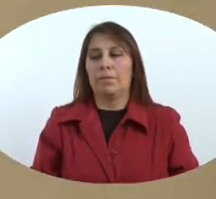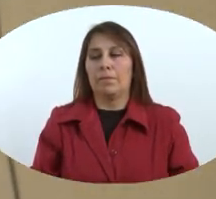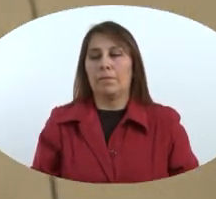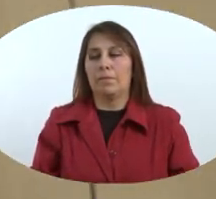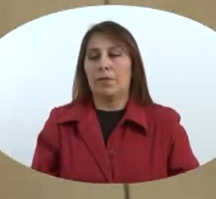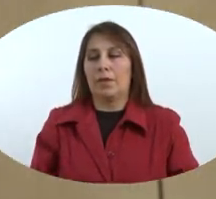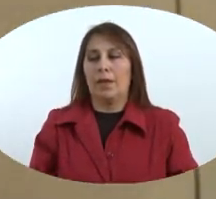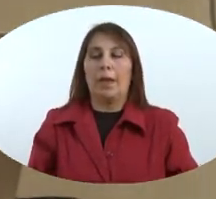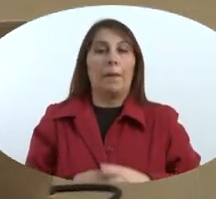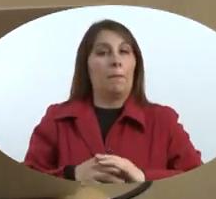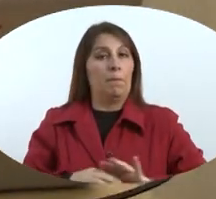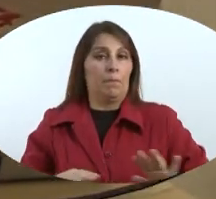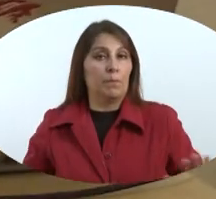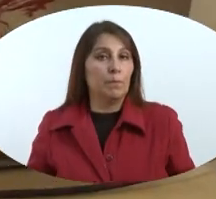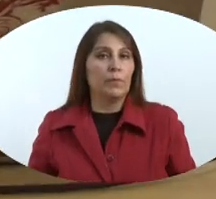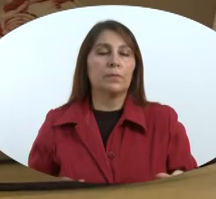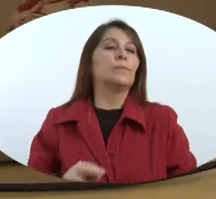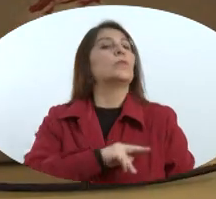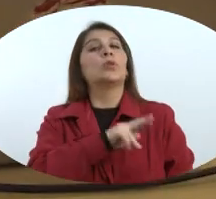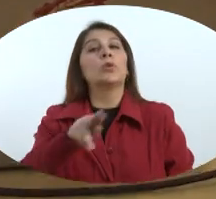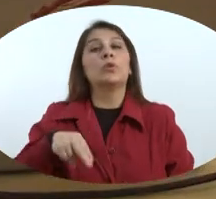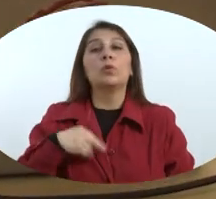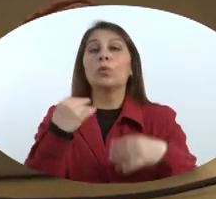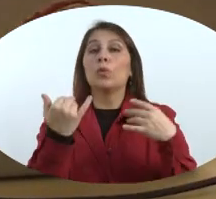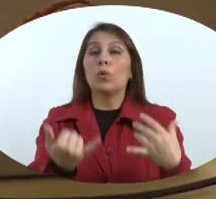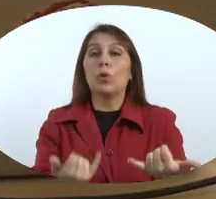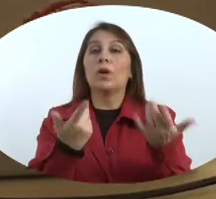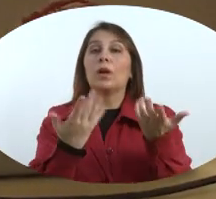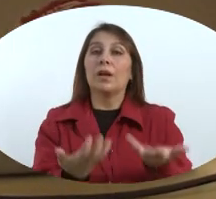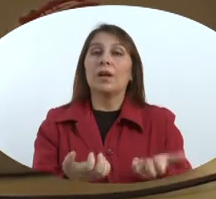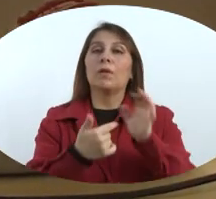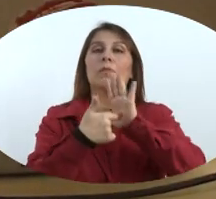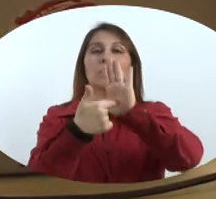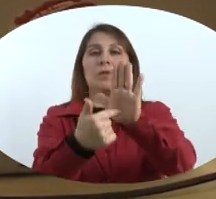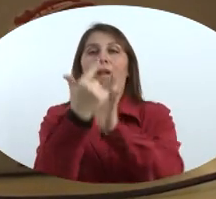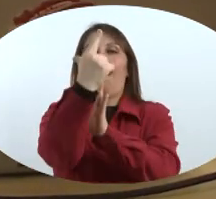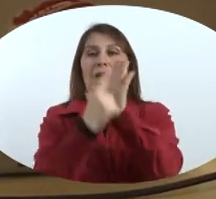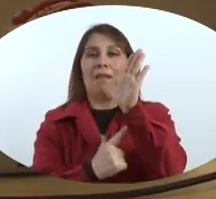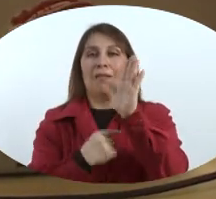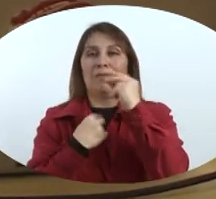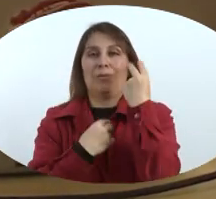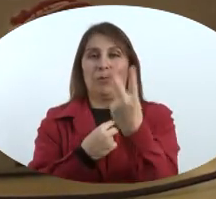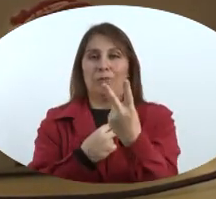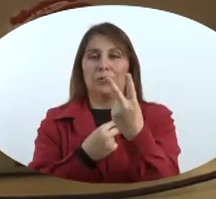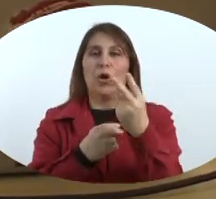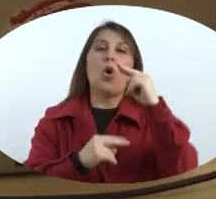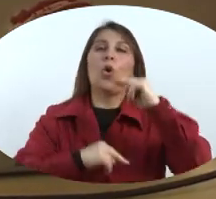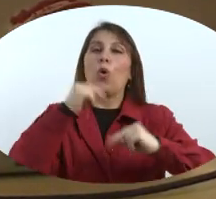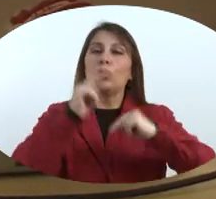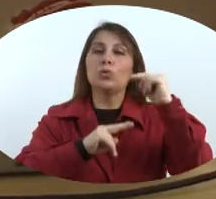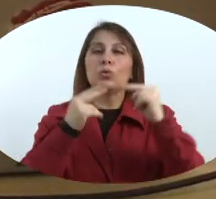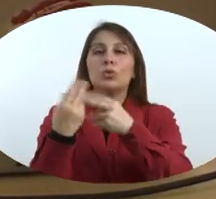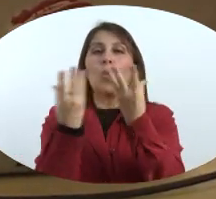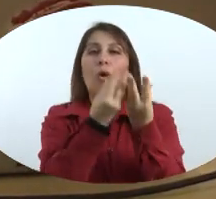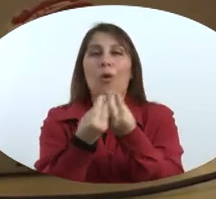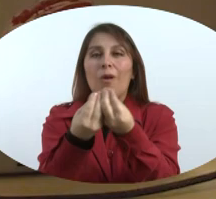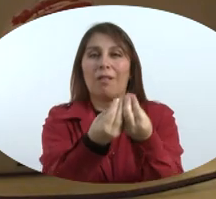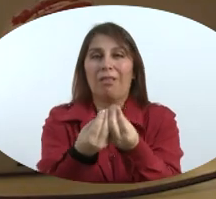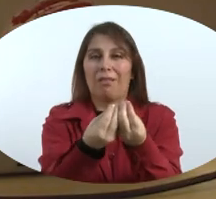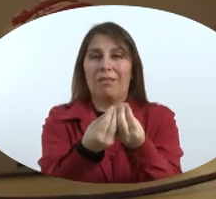bueno el día de hoy nosotros queremos presentar la plancha número 2 construcción colectiva